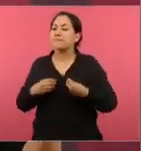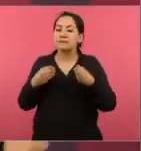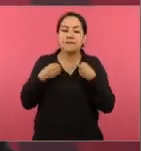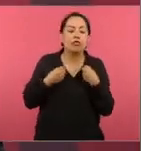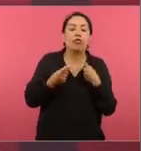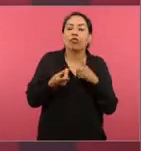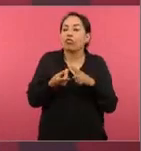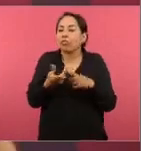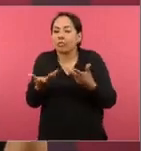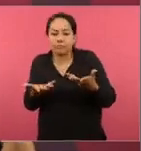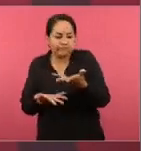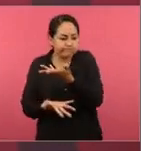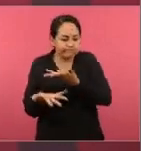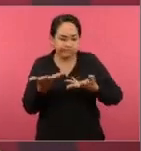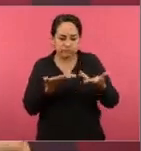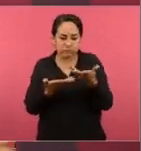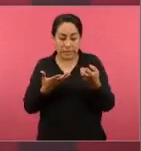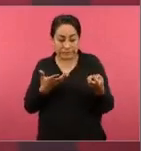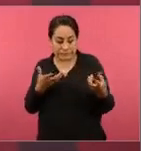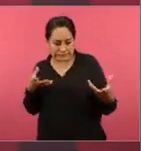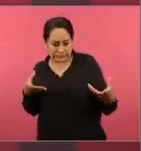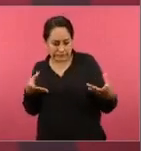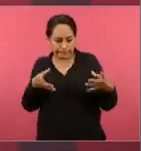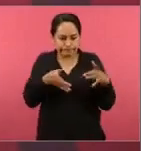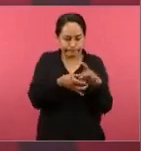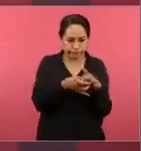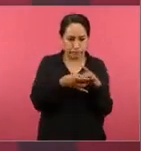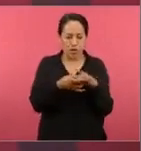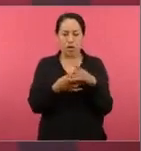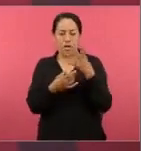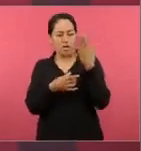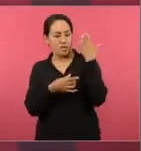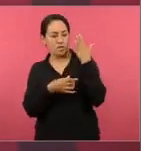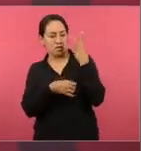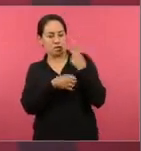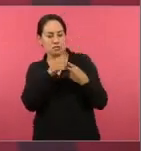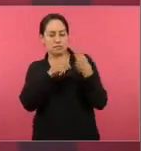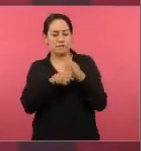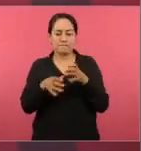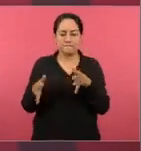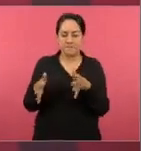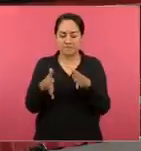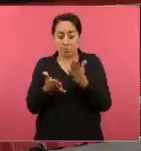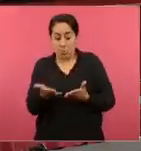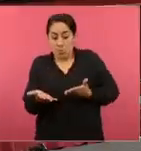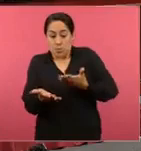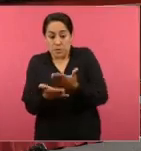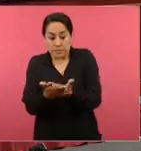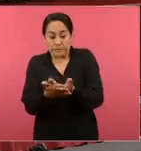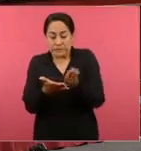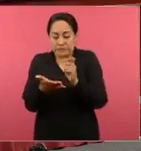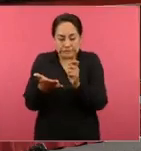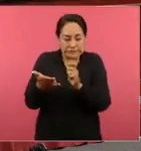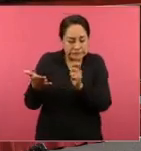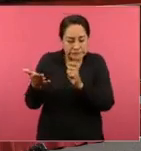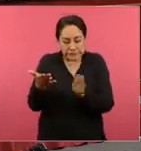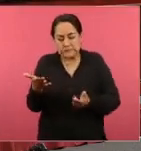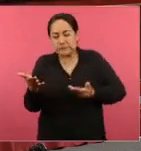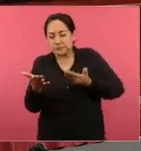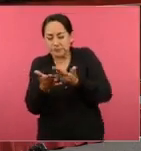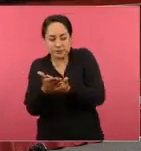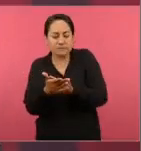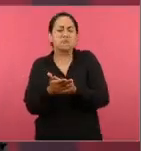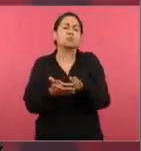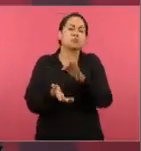hicimos durante más de 2 años para poder presentar estas propuestas, claro que lo vamos a